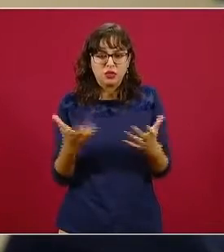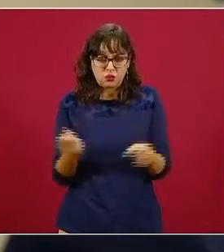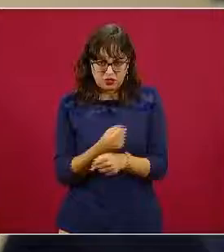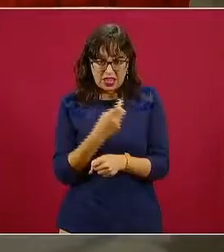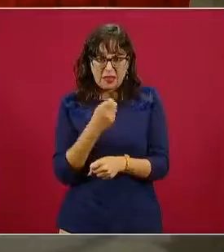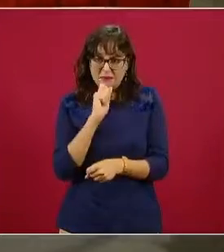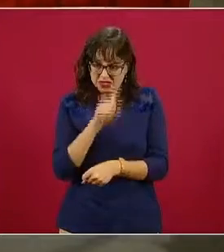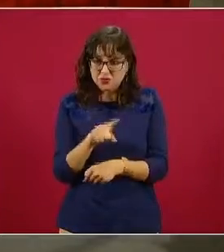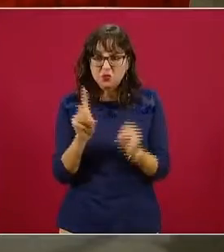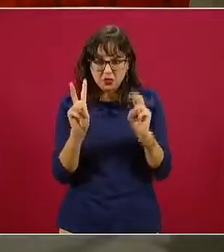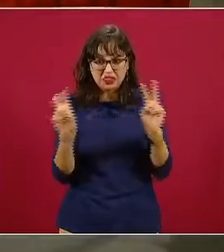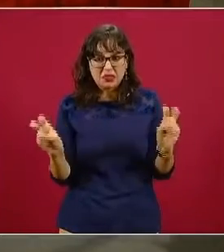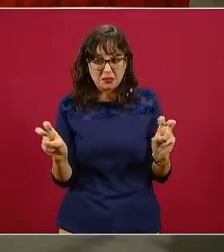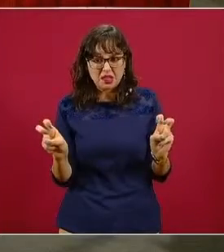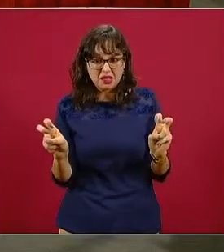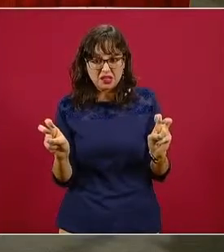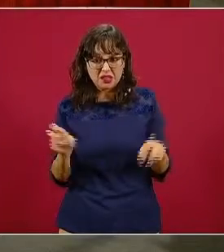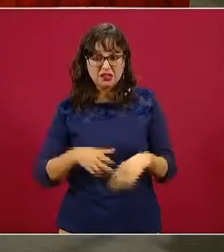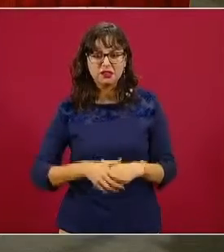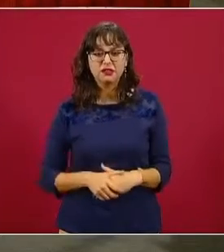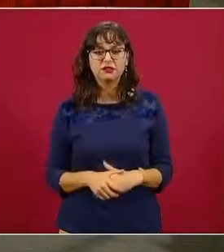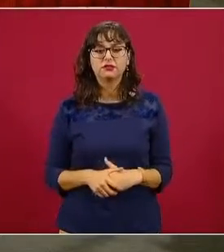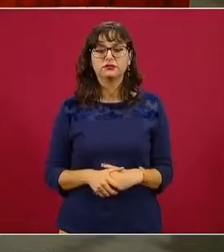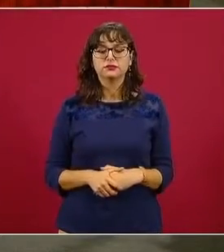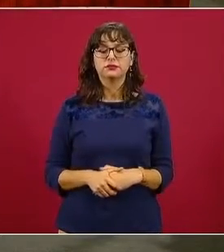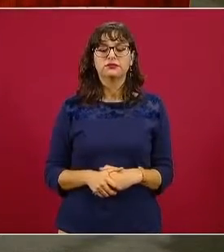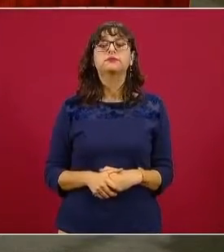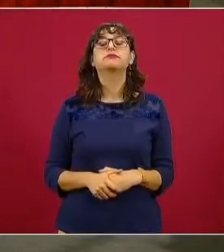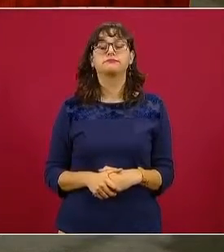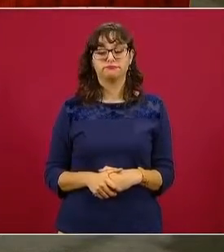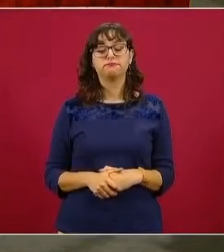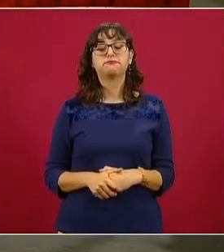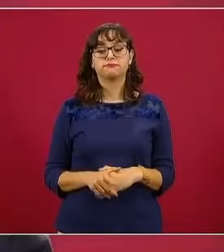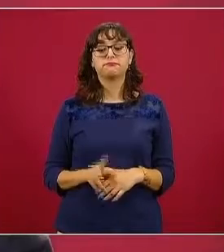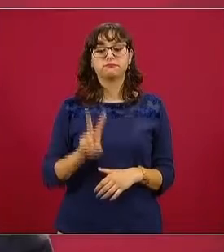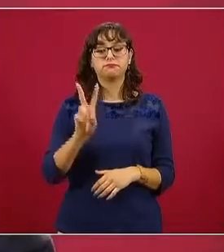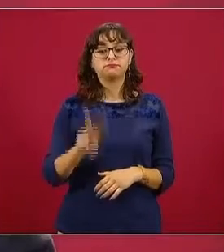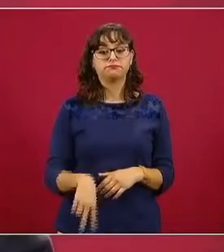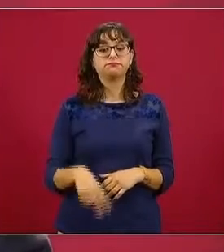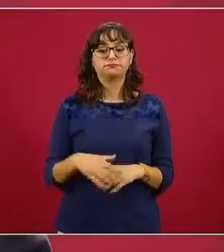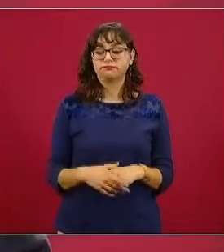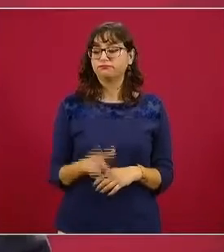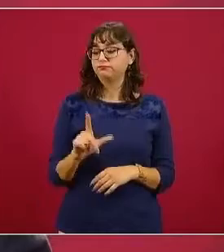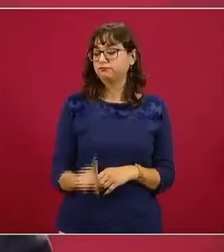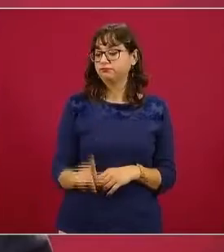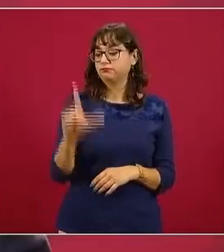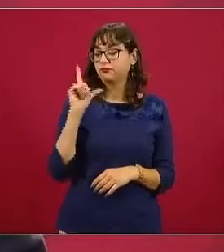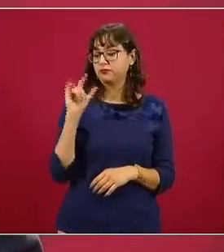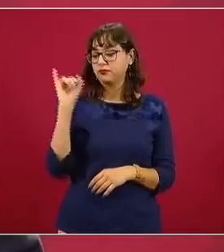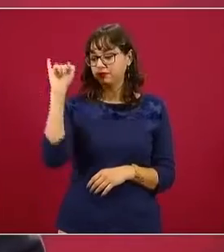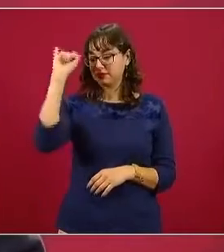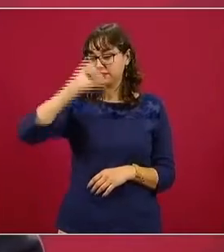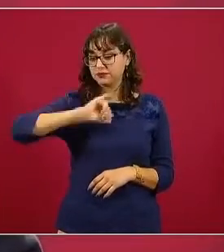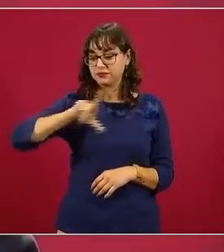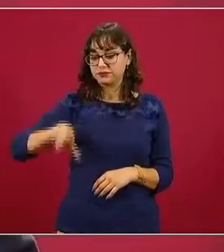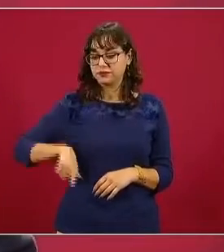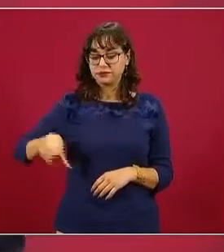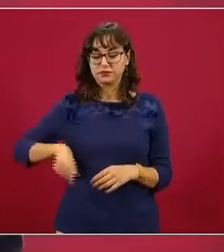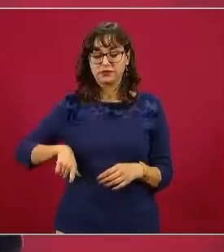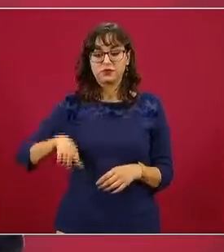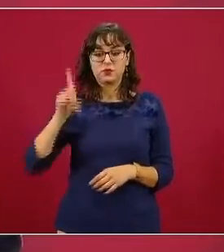hablaba. Muchas gracias, Daniela. Efectivamente, la doctora Sheinbaum, en el informe COVID que presentó el lunes próximo